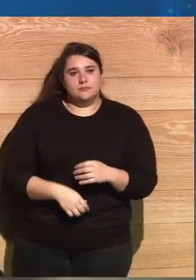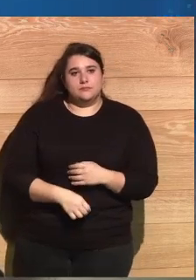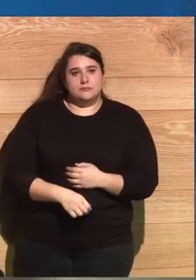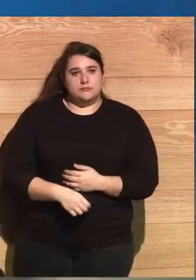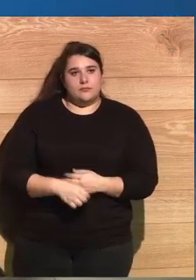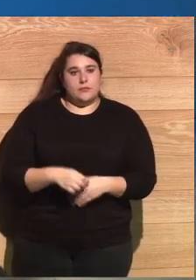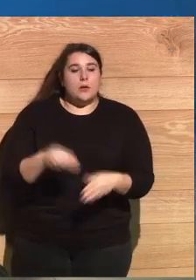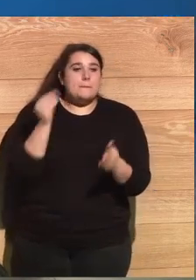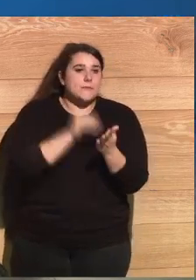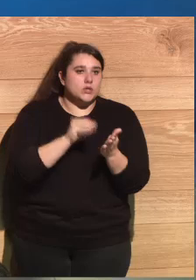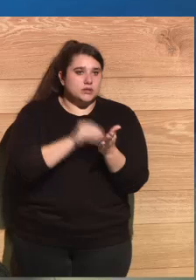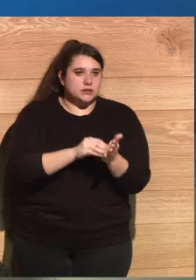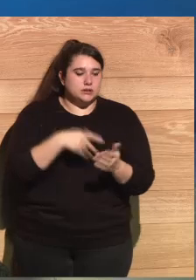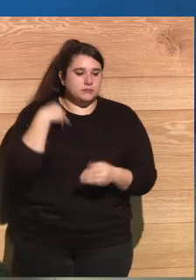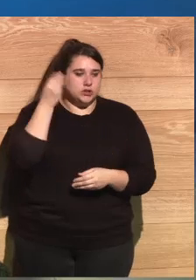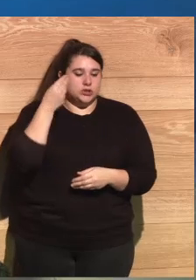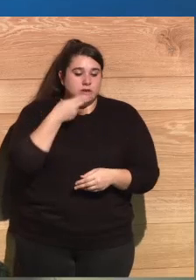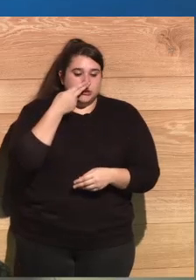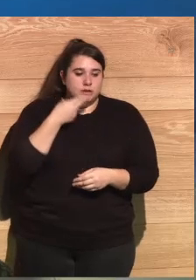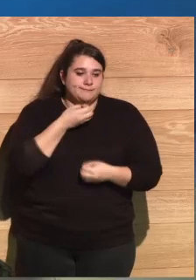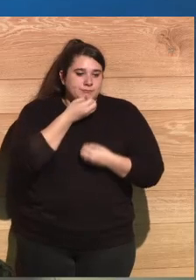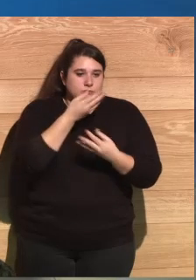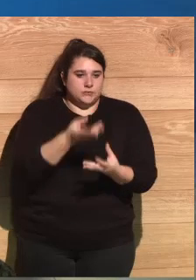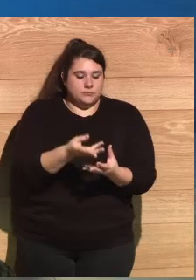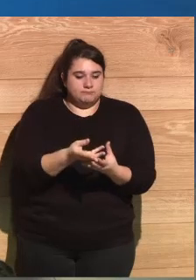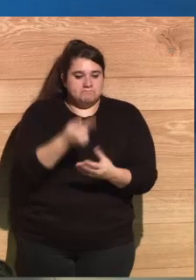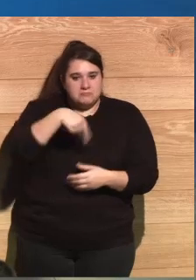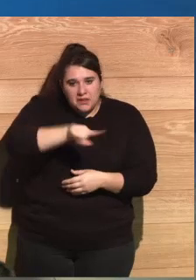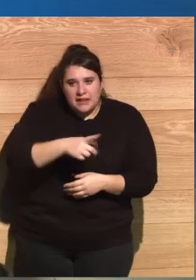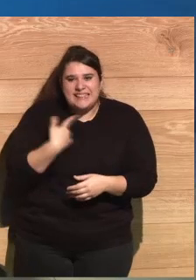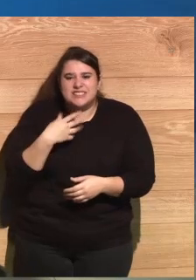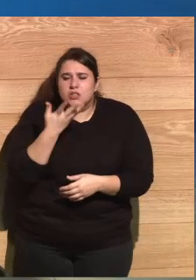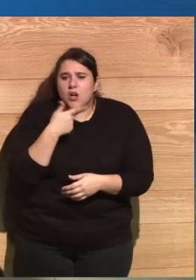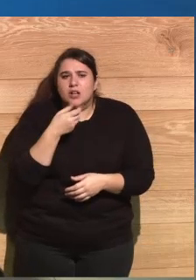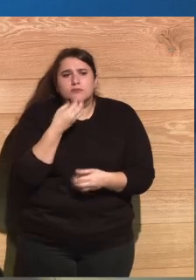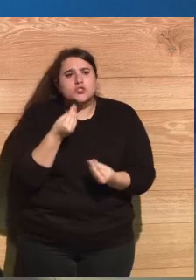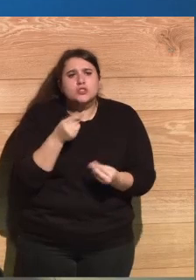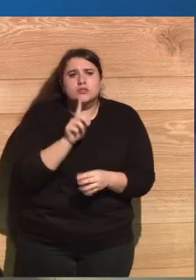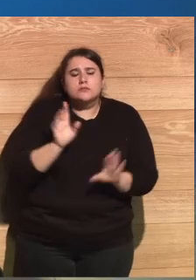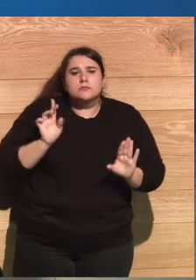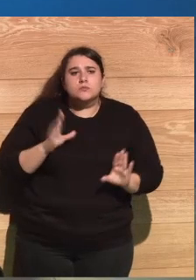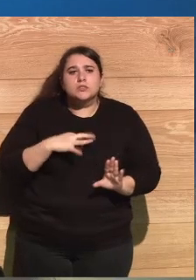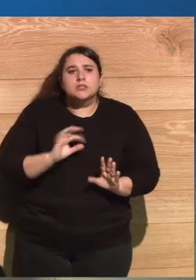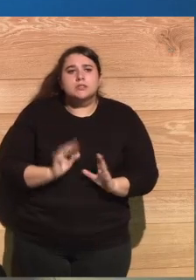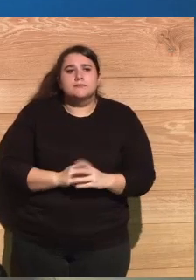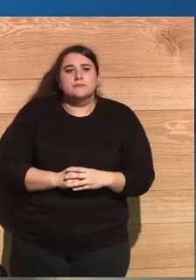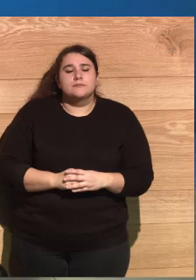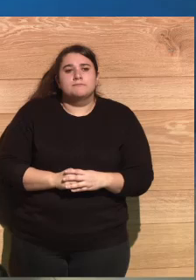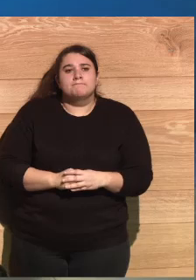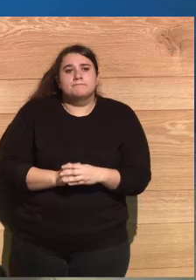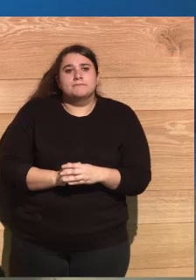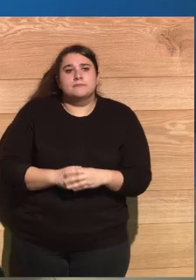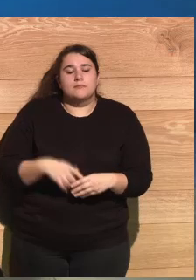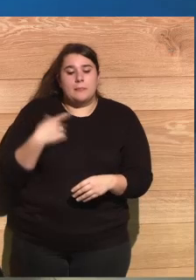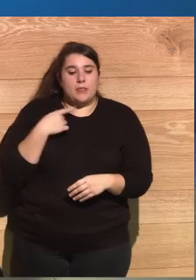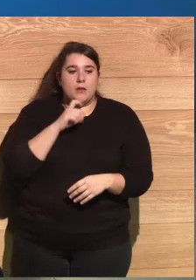que es interesante comentarlo, tú que los conoces además, y creo que esto no es muy conocido por aquí, la manera en la que se nutren los